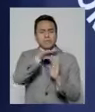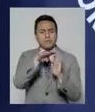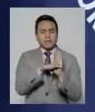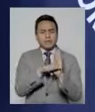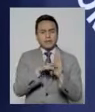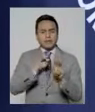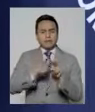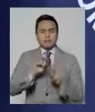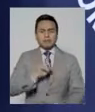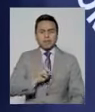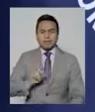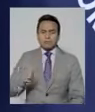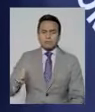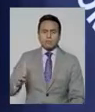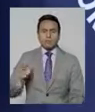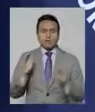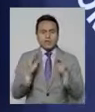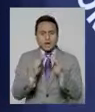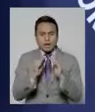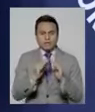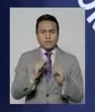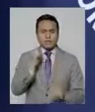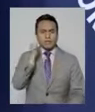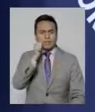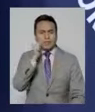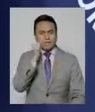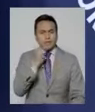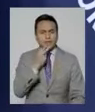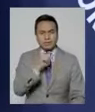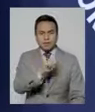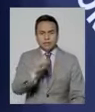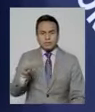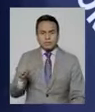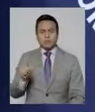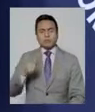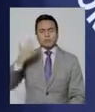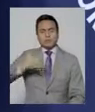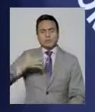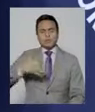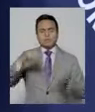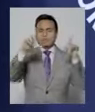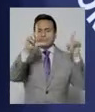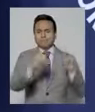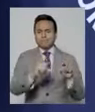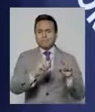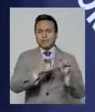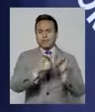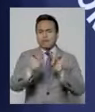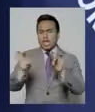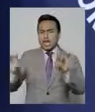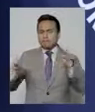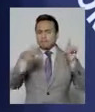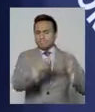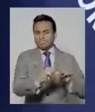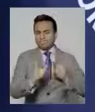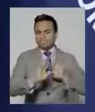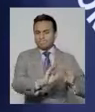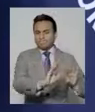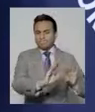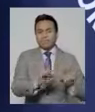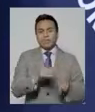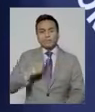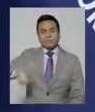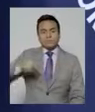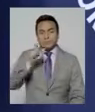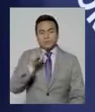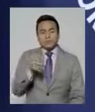hacemos cada uno de nosotros en nuestras casas, en el día a día, son fundamentales para disminuir el contagio. Y es aquí que reiteramos que